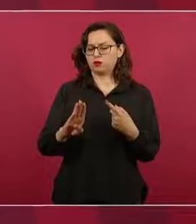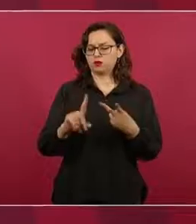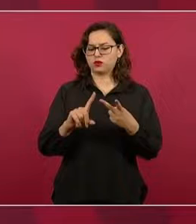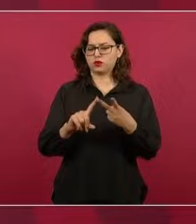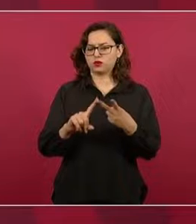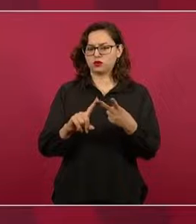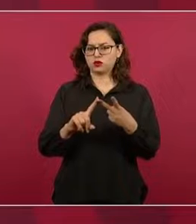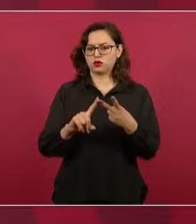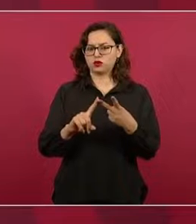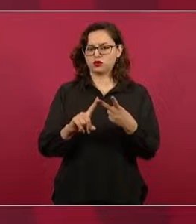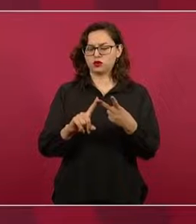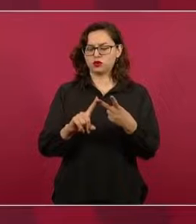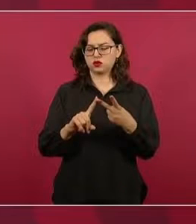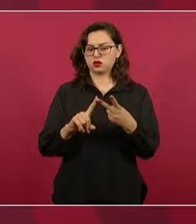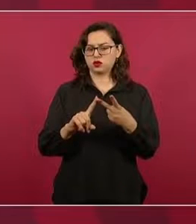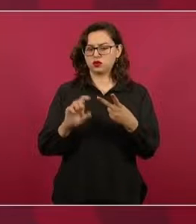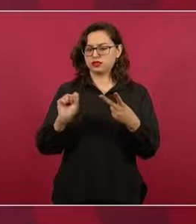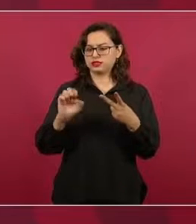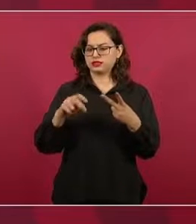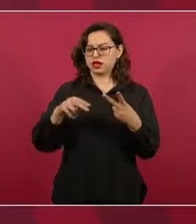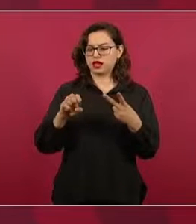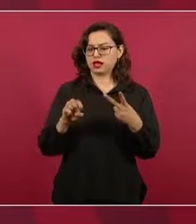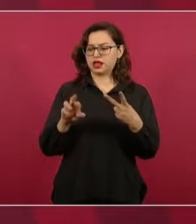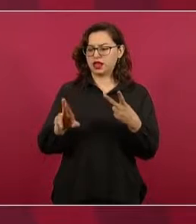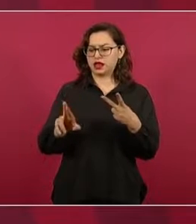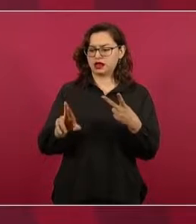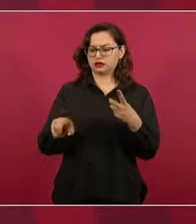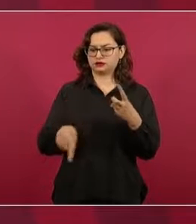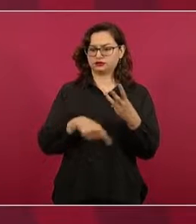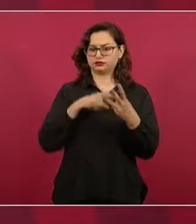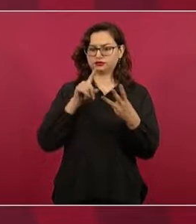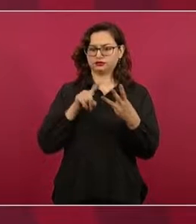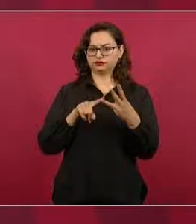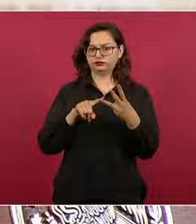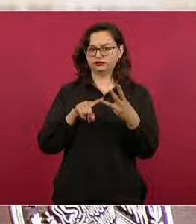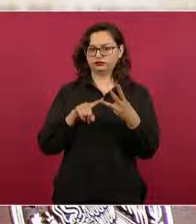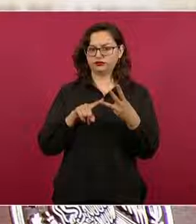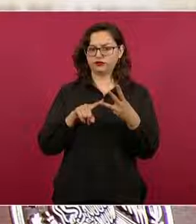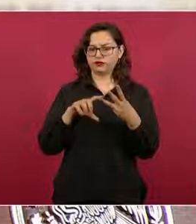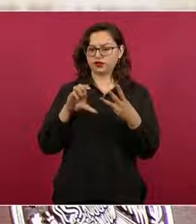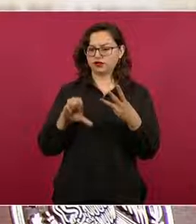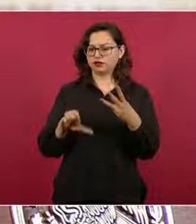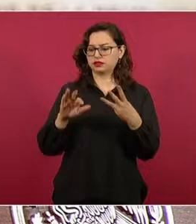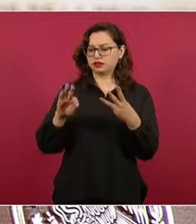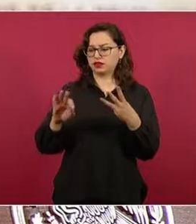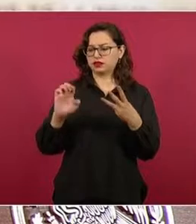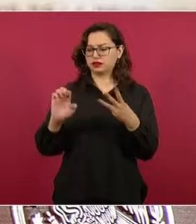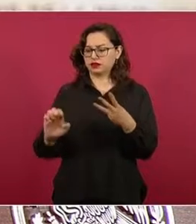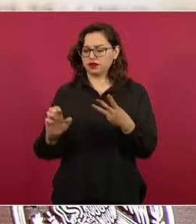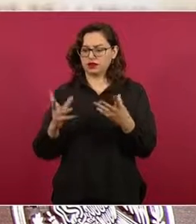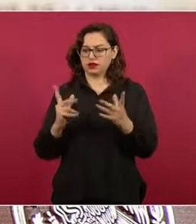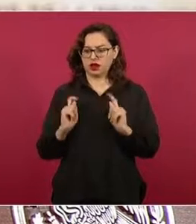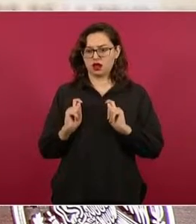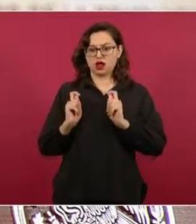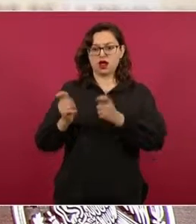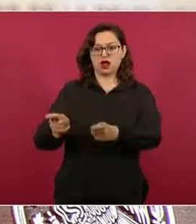la Secretaría de Energía y la Comisión Federal de